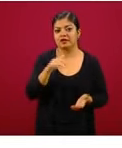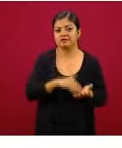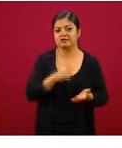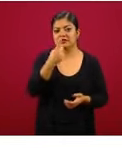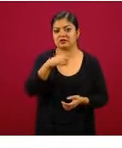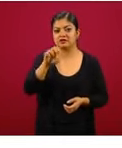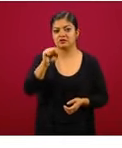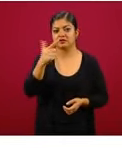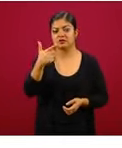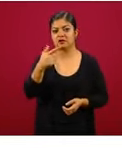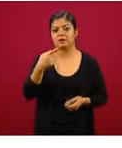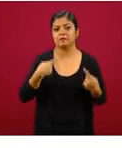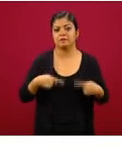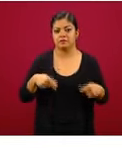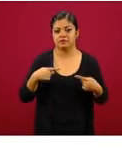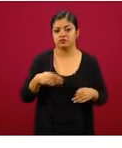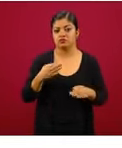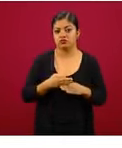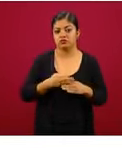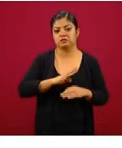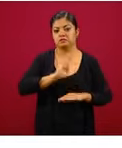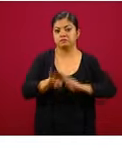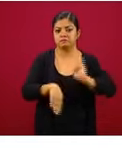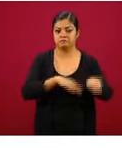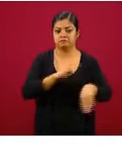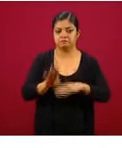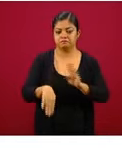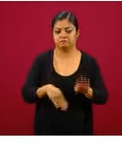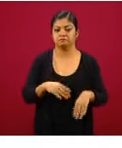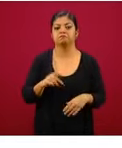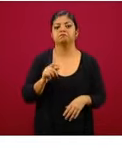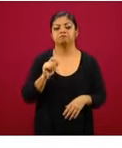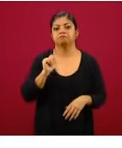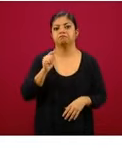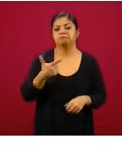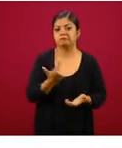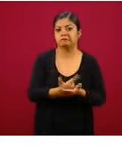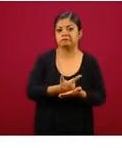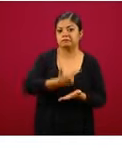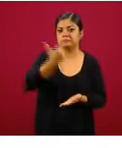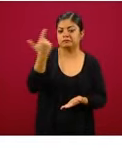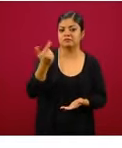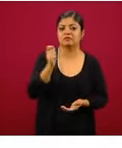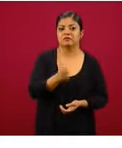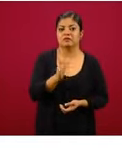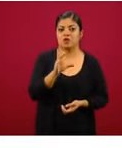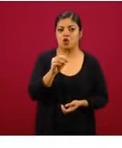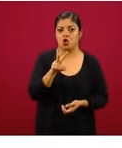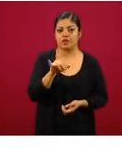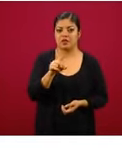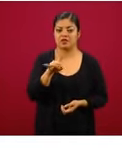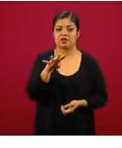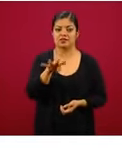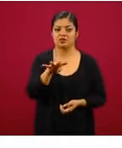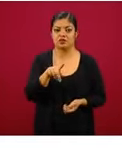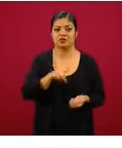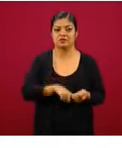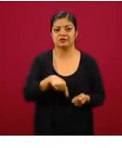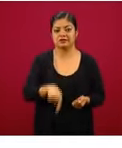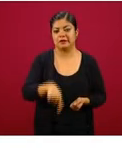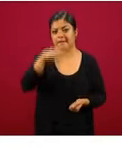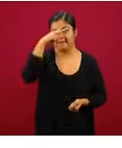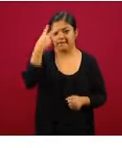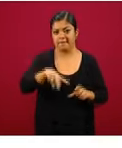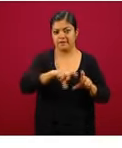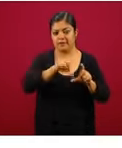10.167 personas hasta el momento han perdido la vida a causa de las complicaciones de COVID-19 en el territorio